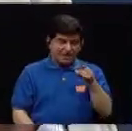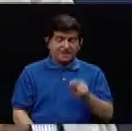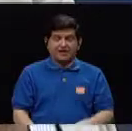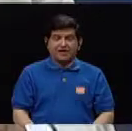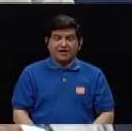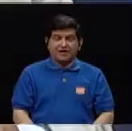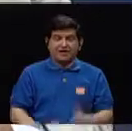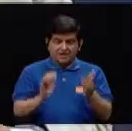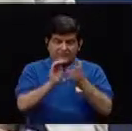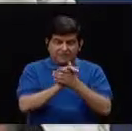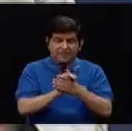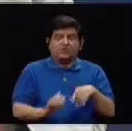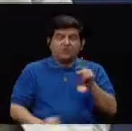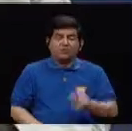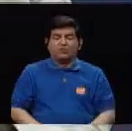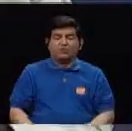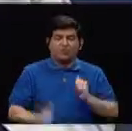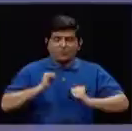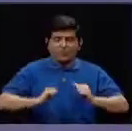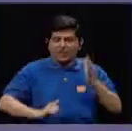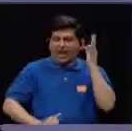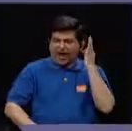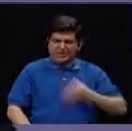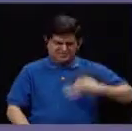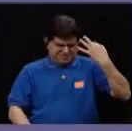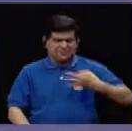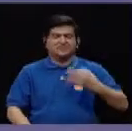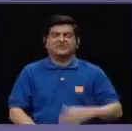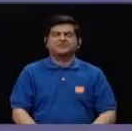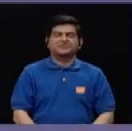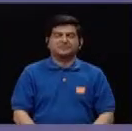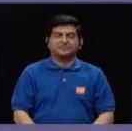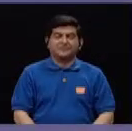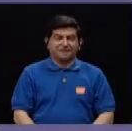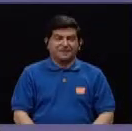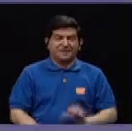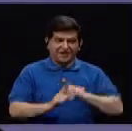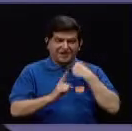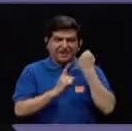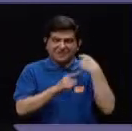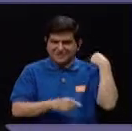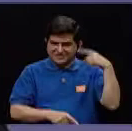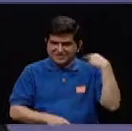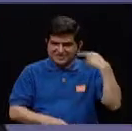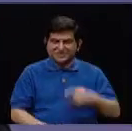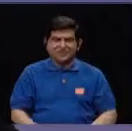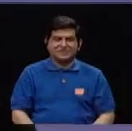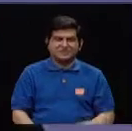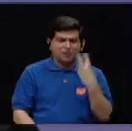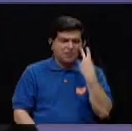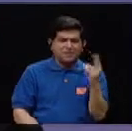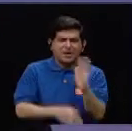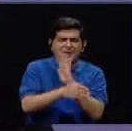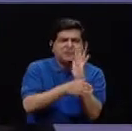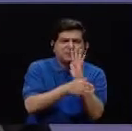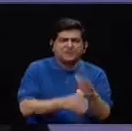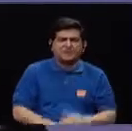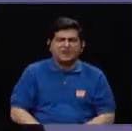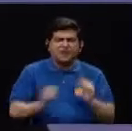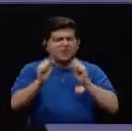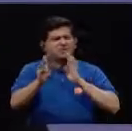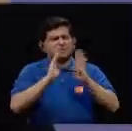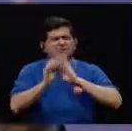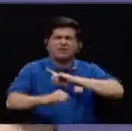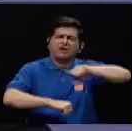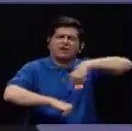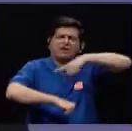una actriz consolidada como sí. Alejandra? Bueno, es bien loco porque tocamos, vemos películas y podemos